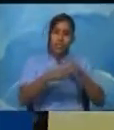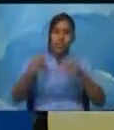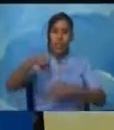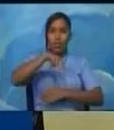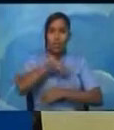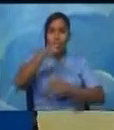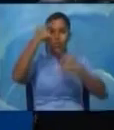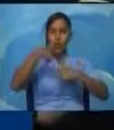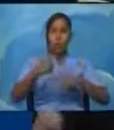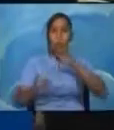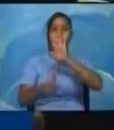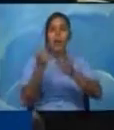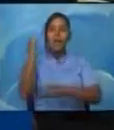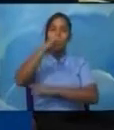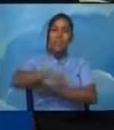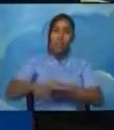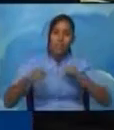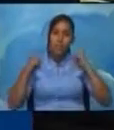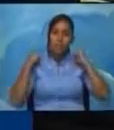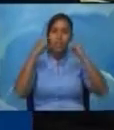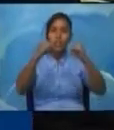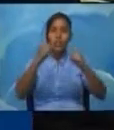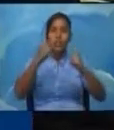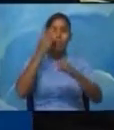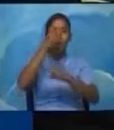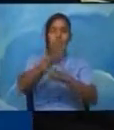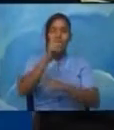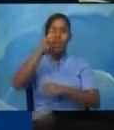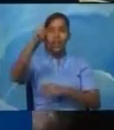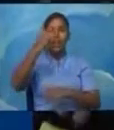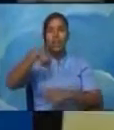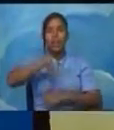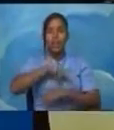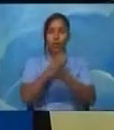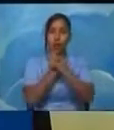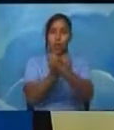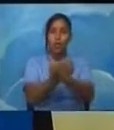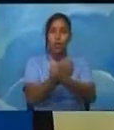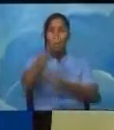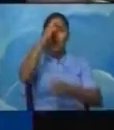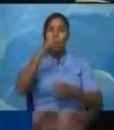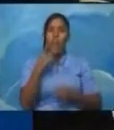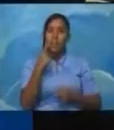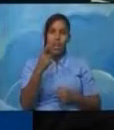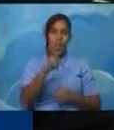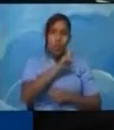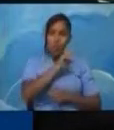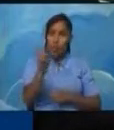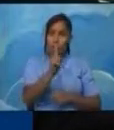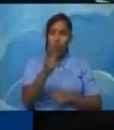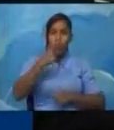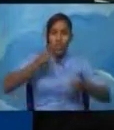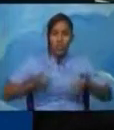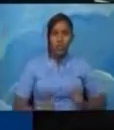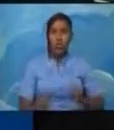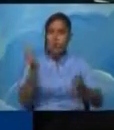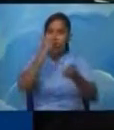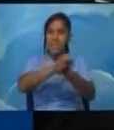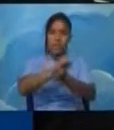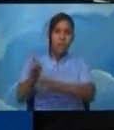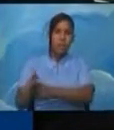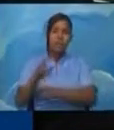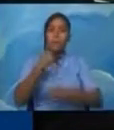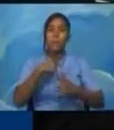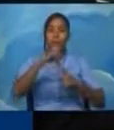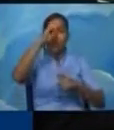que somos más que vencedores mediante aquel que nos amó. Los padres dijeron: no, nuestros hijos van a ser presa,